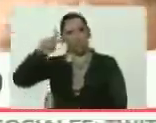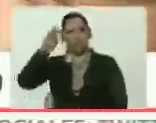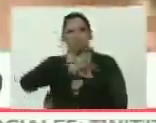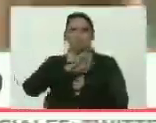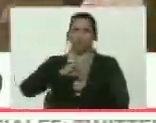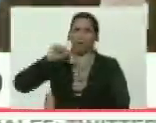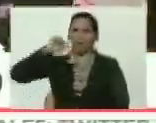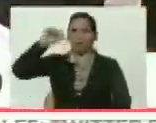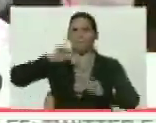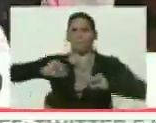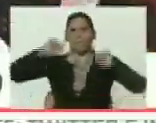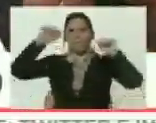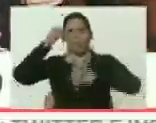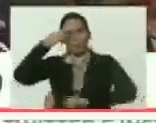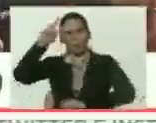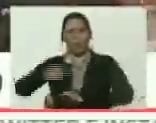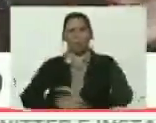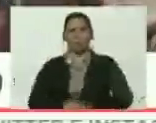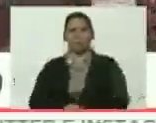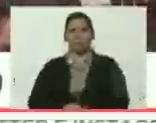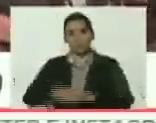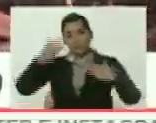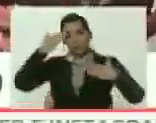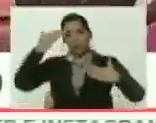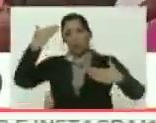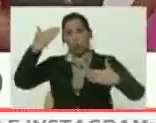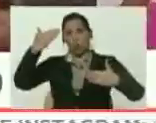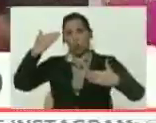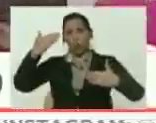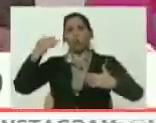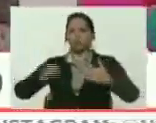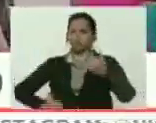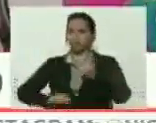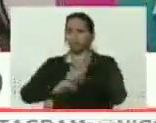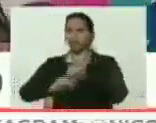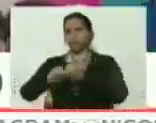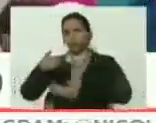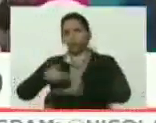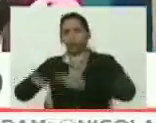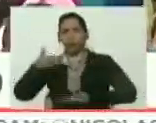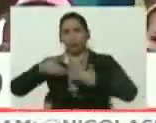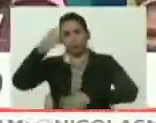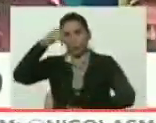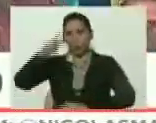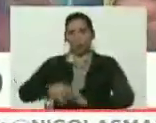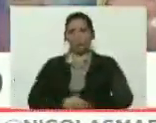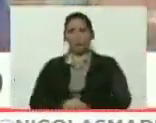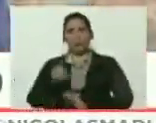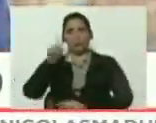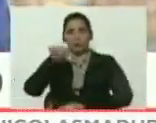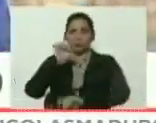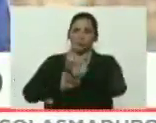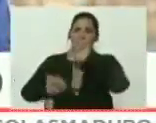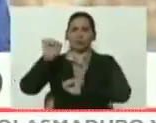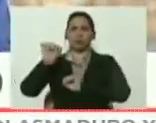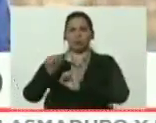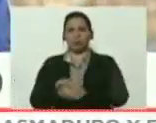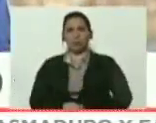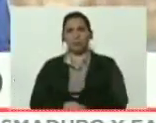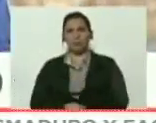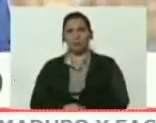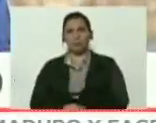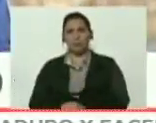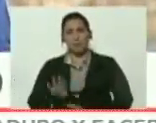¡Viva! Mi saludo solidario para Cuba. Y la rebeldía y el